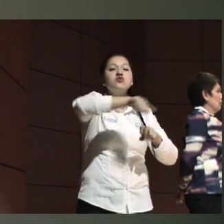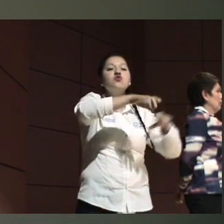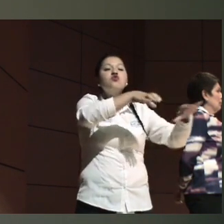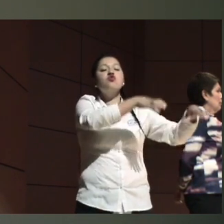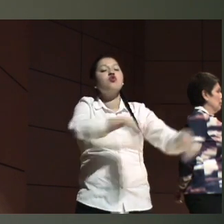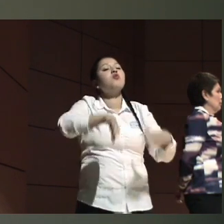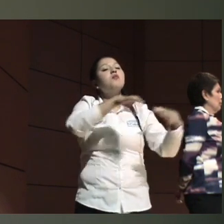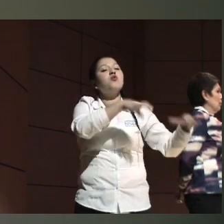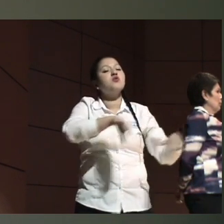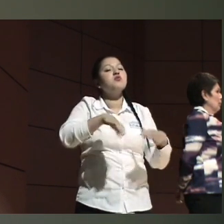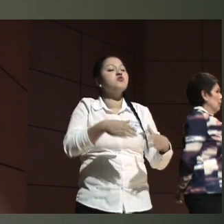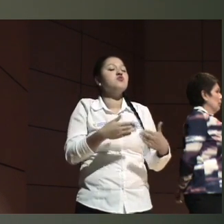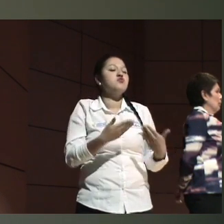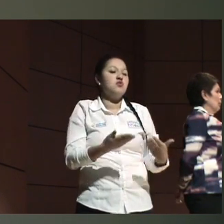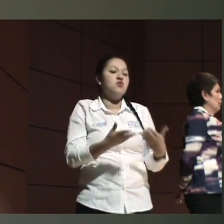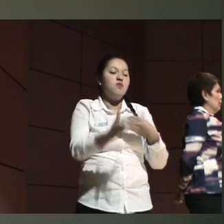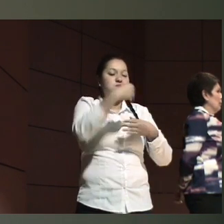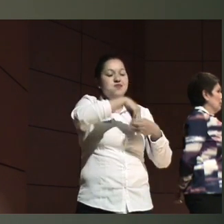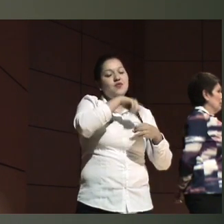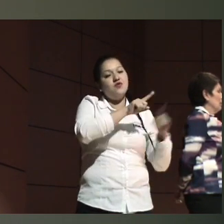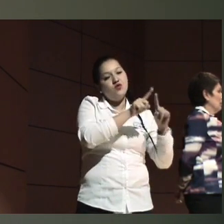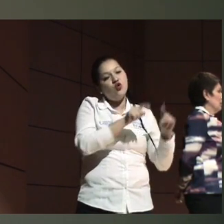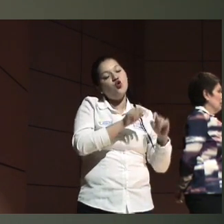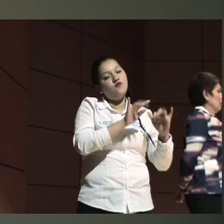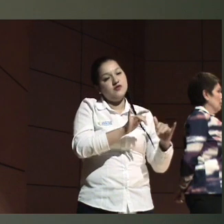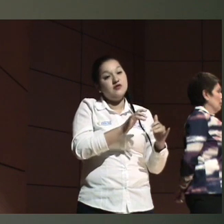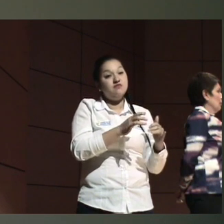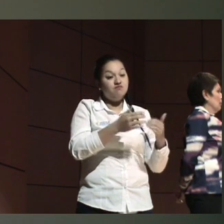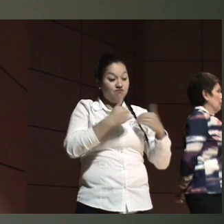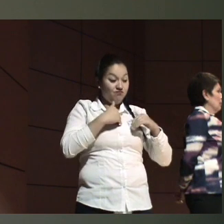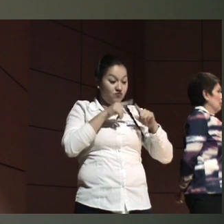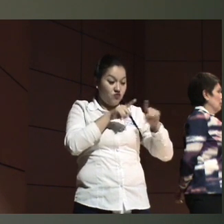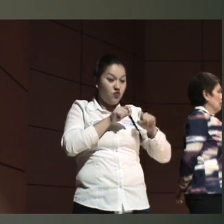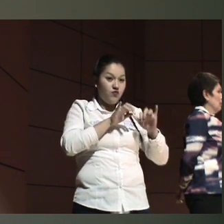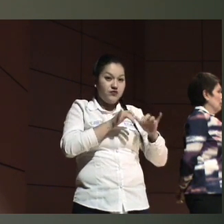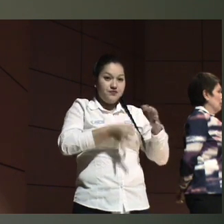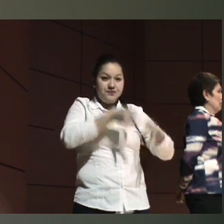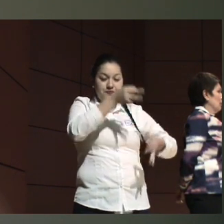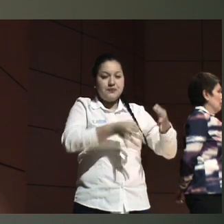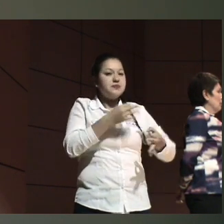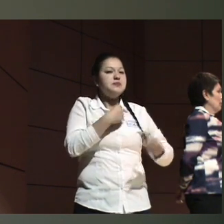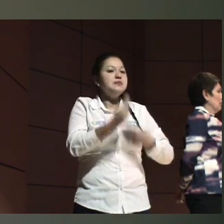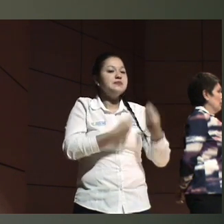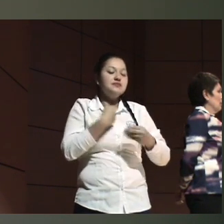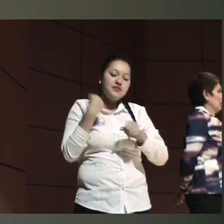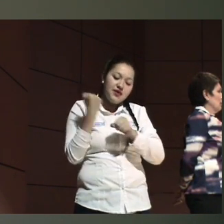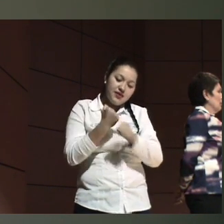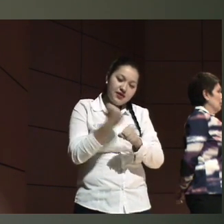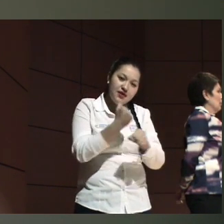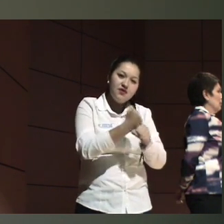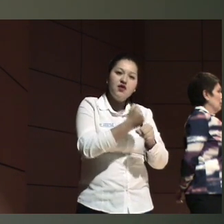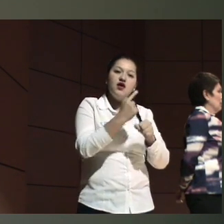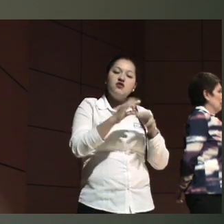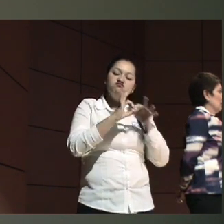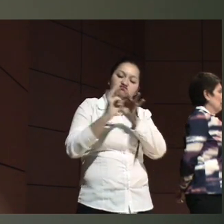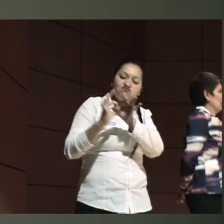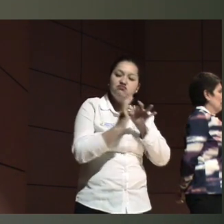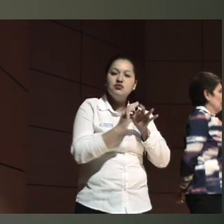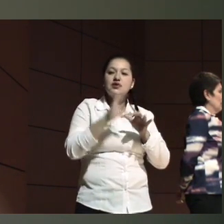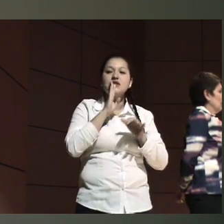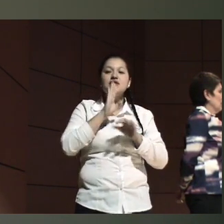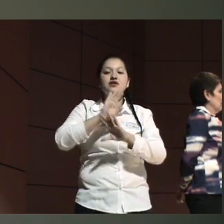jurídicamente nuestra labor como psicólogos jurídicos es trabajar de la mano todo el tiempo con